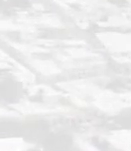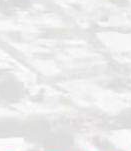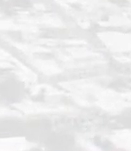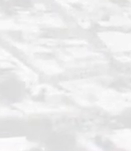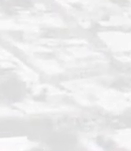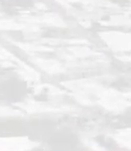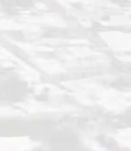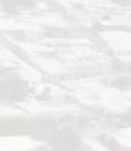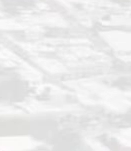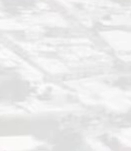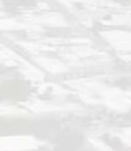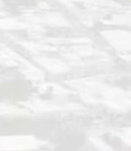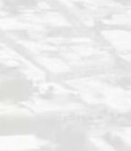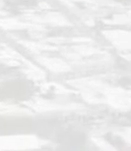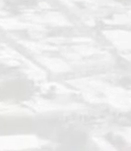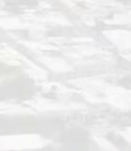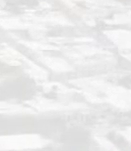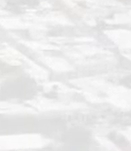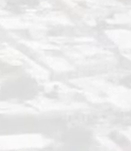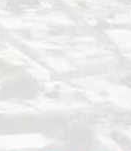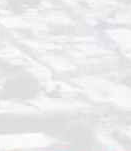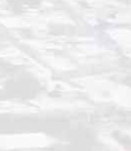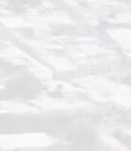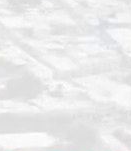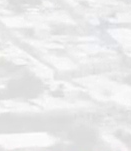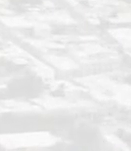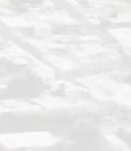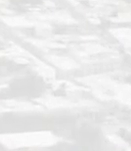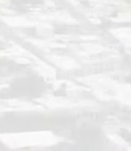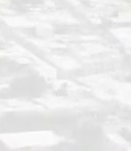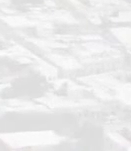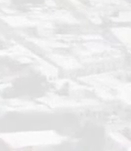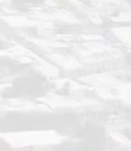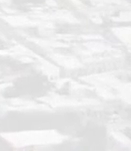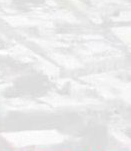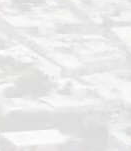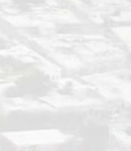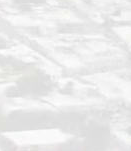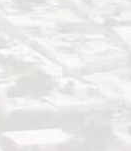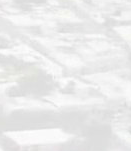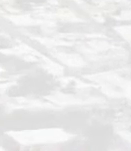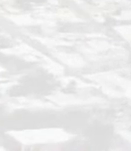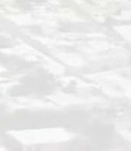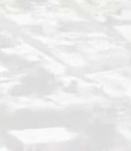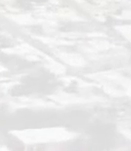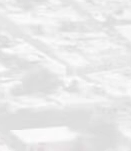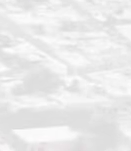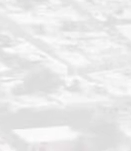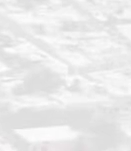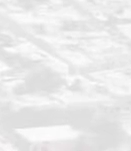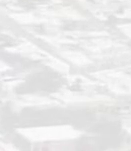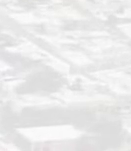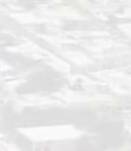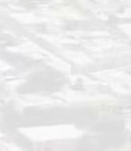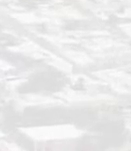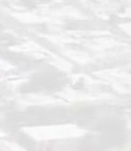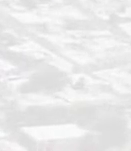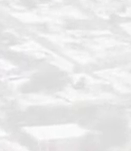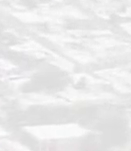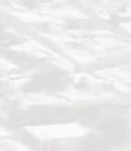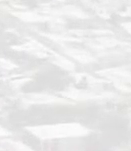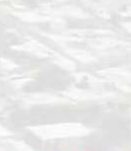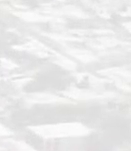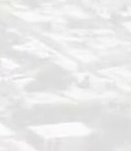de 16 organizaciones para usted, para que usted pues aproveche tanto descuentos y se enseñe también